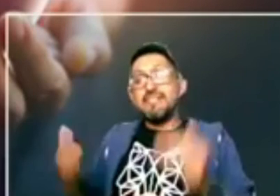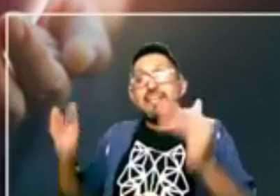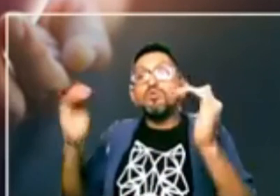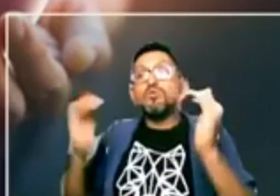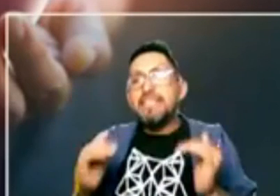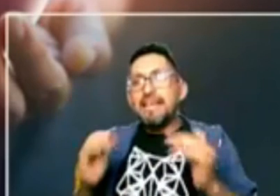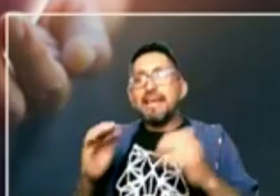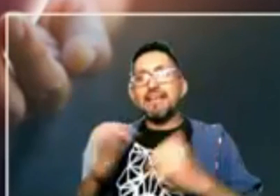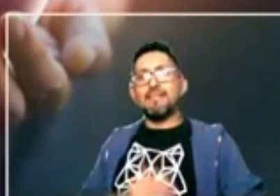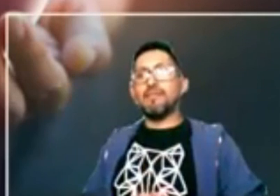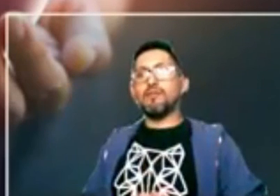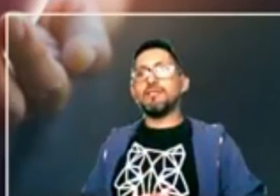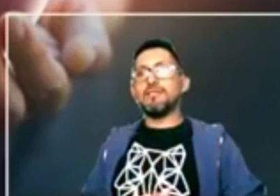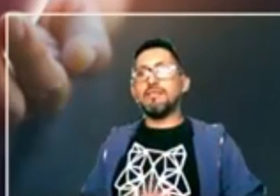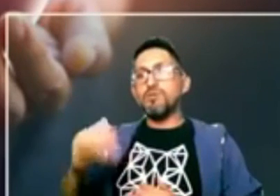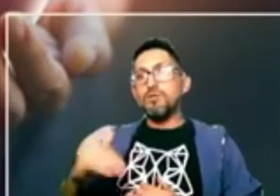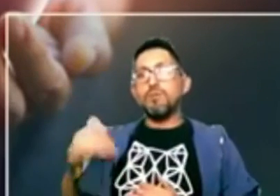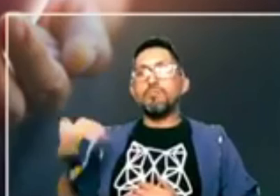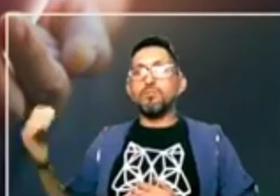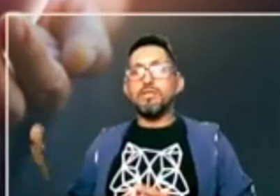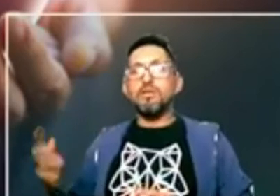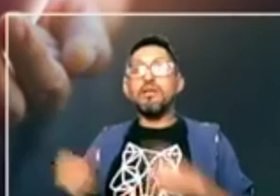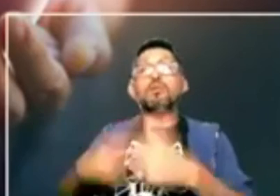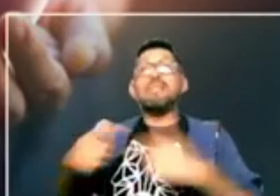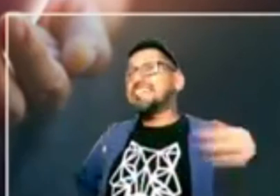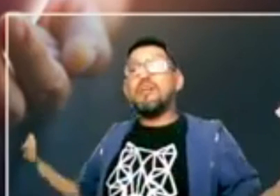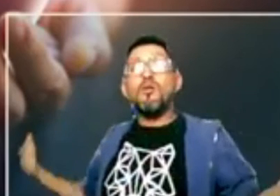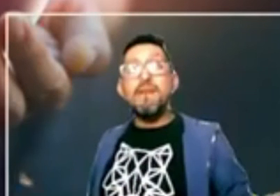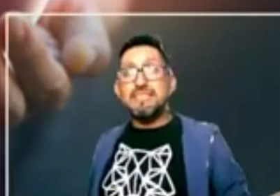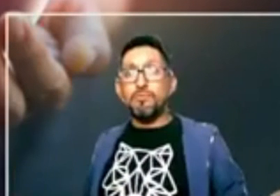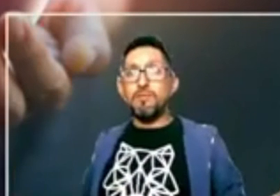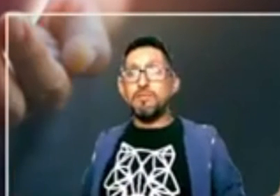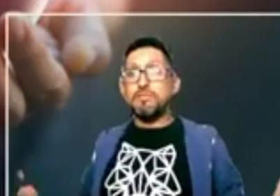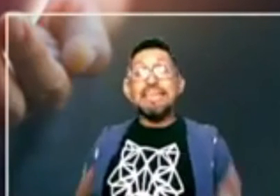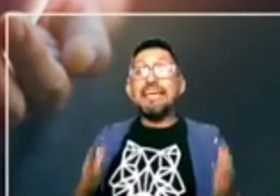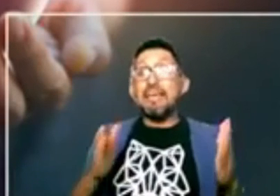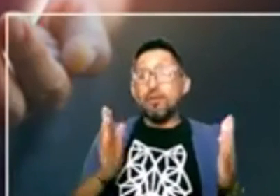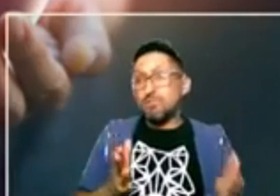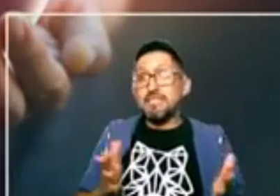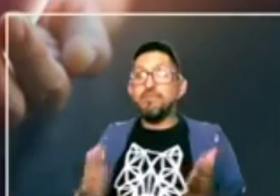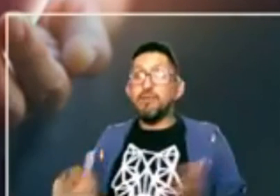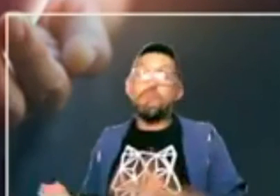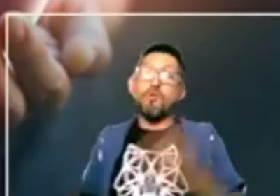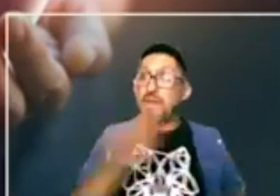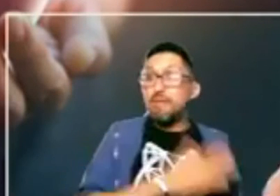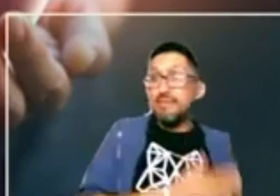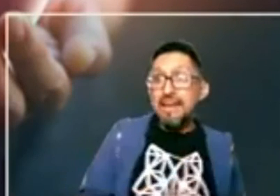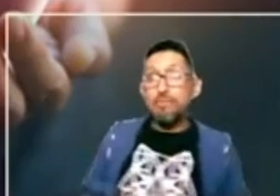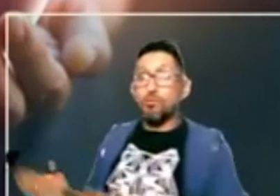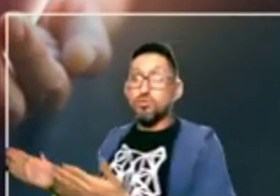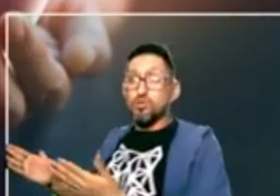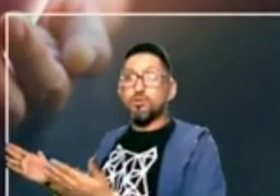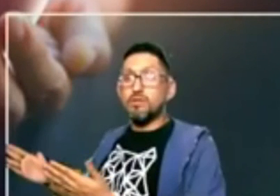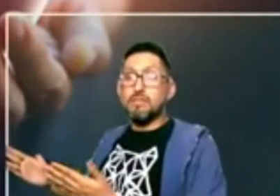3Rs, reducir la cantidad de cosas que estamos produciendo, reutilizar lo más que podemos y cosas que se pueden volver a meter a